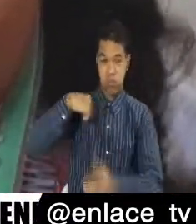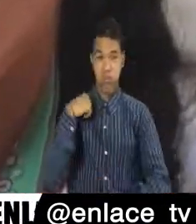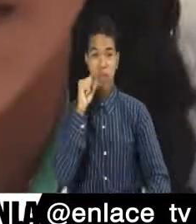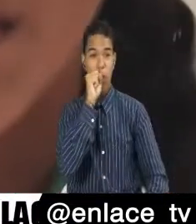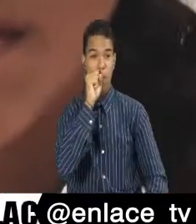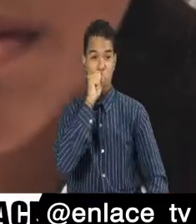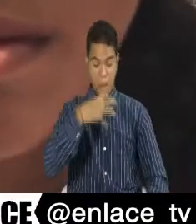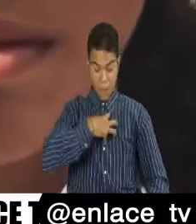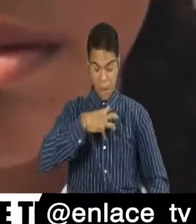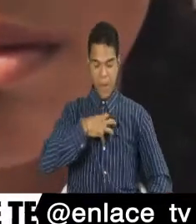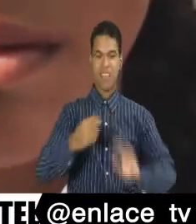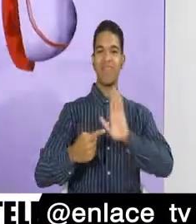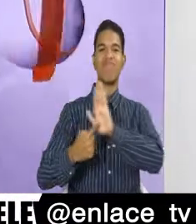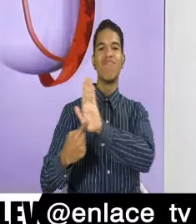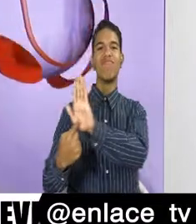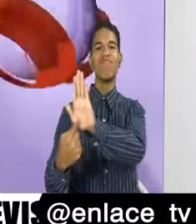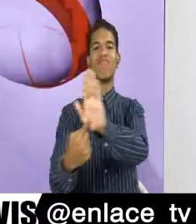galardones.